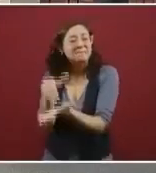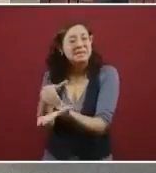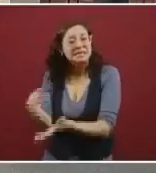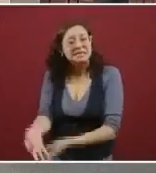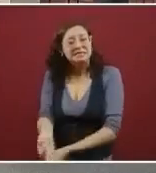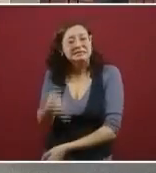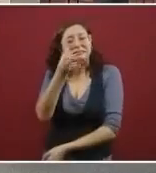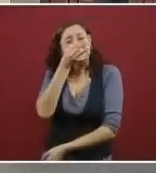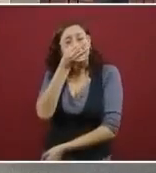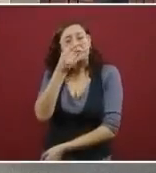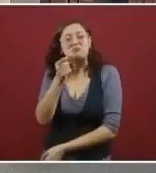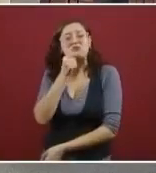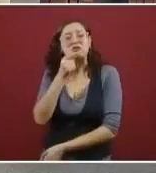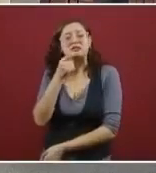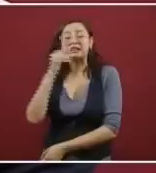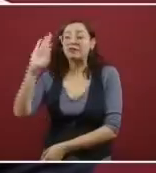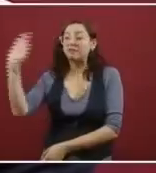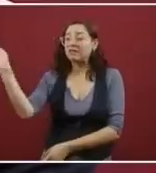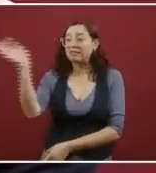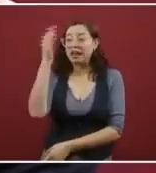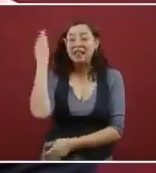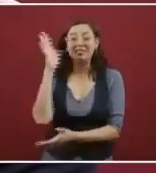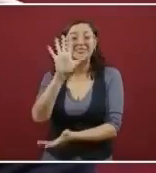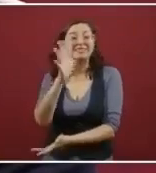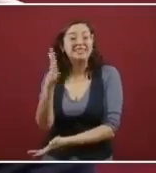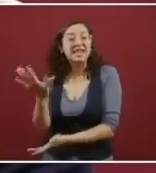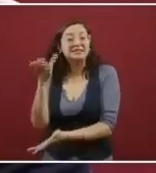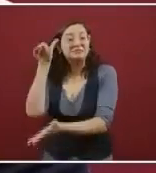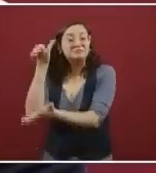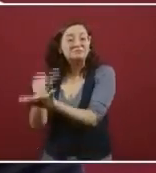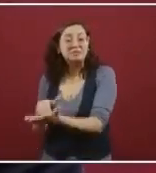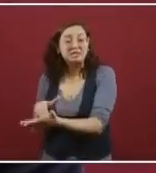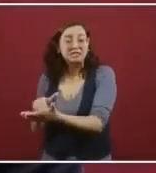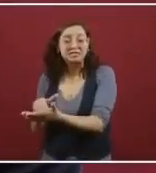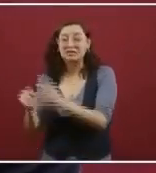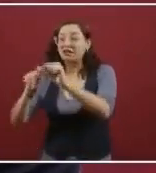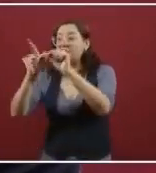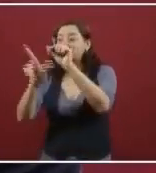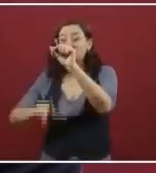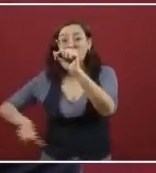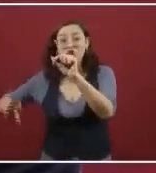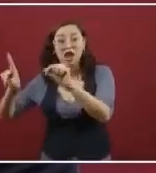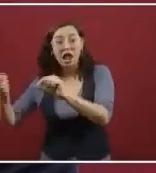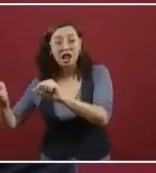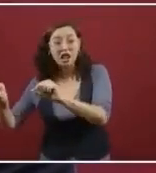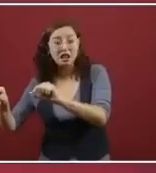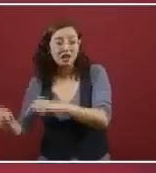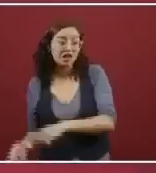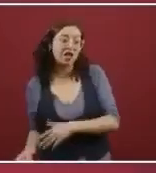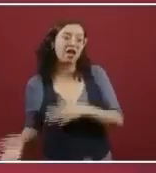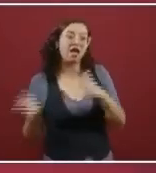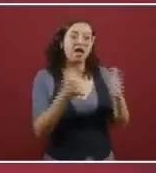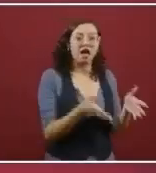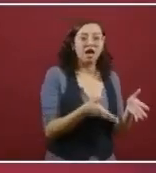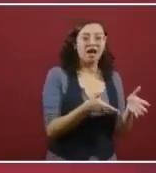efectivos de la Policía Federal, y se contrataba para